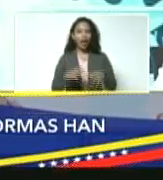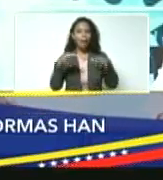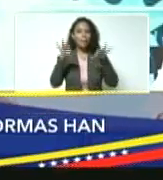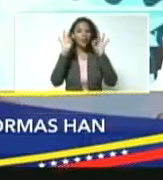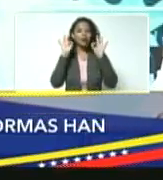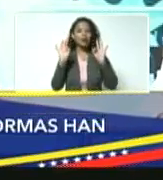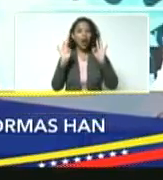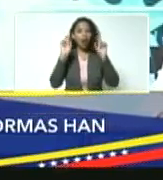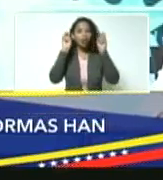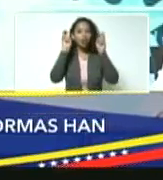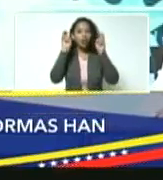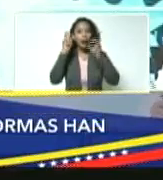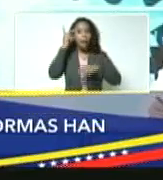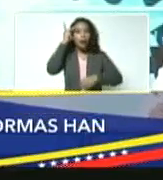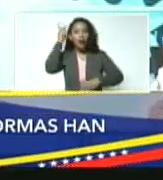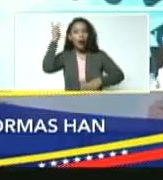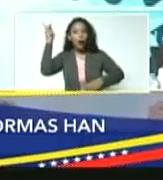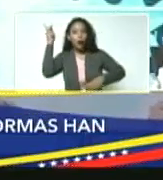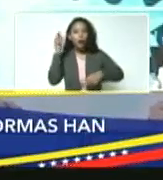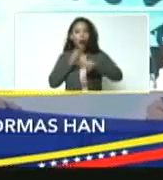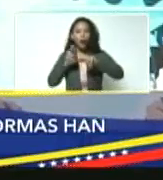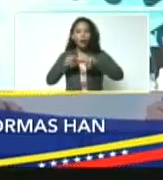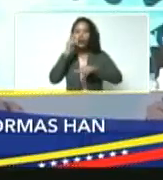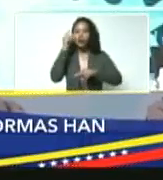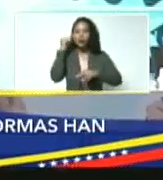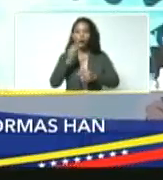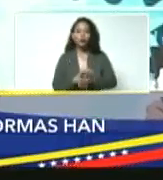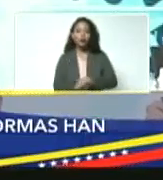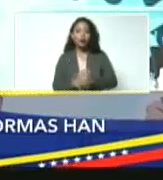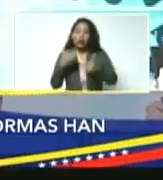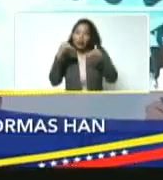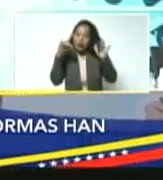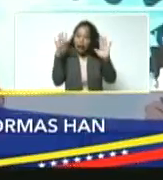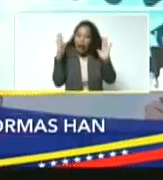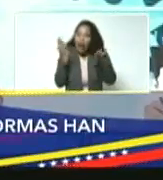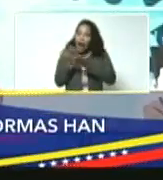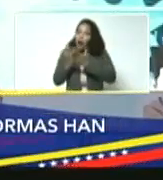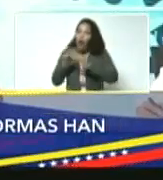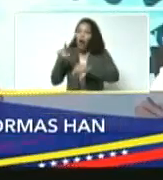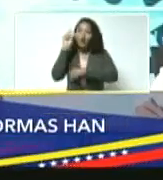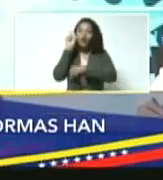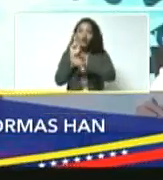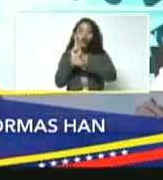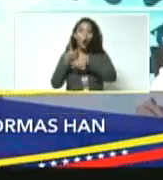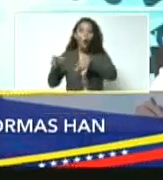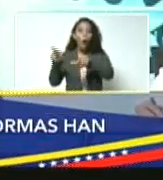especializada en pedagogía de los niños y las niñas, quizás sea en la escuela el único espacio